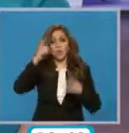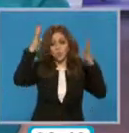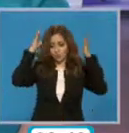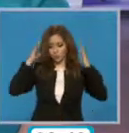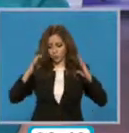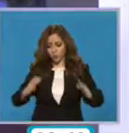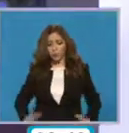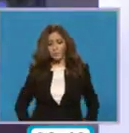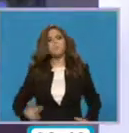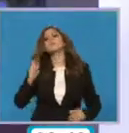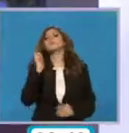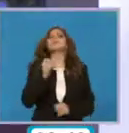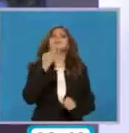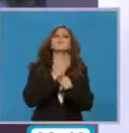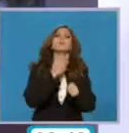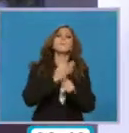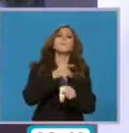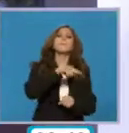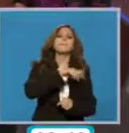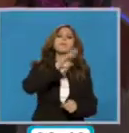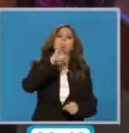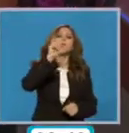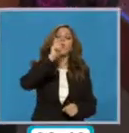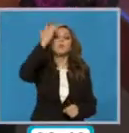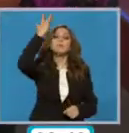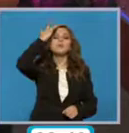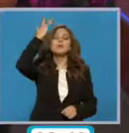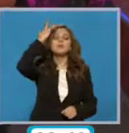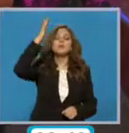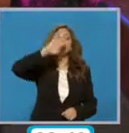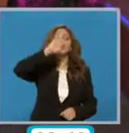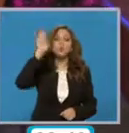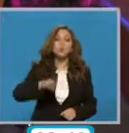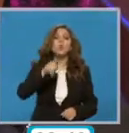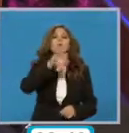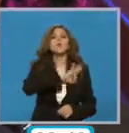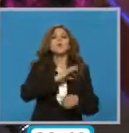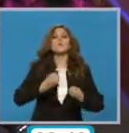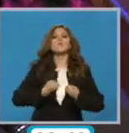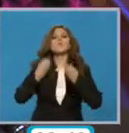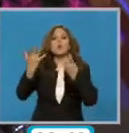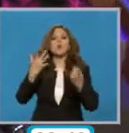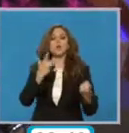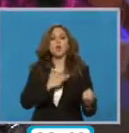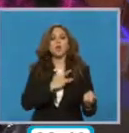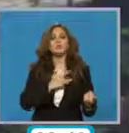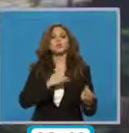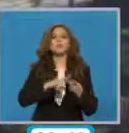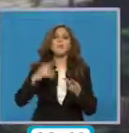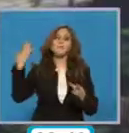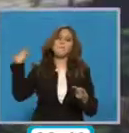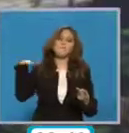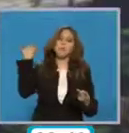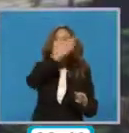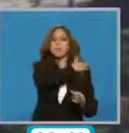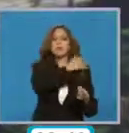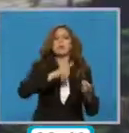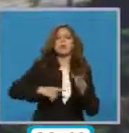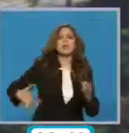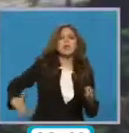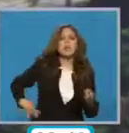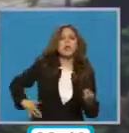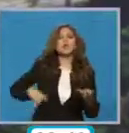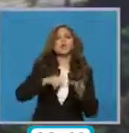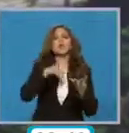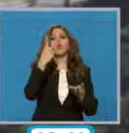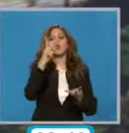dona en la situación de muerte encefálica. Es decir, puede donar el corazón, los pulmones, el hígado, los 2 riñones,